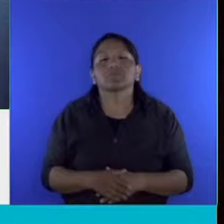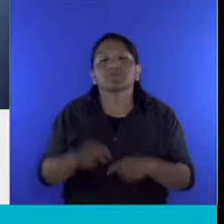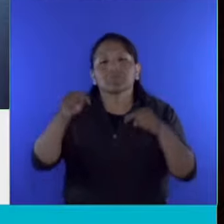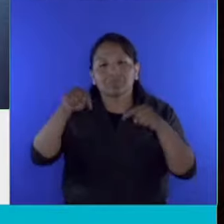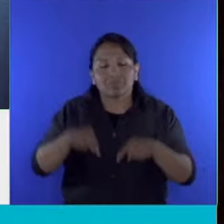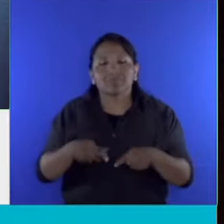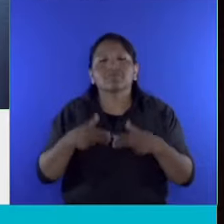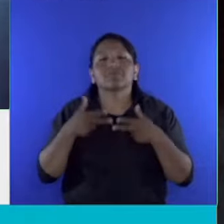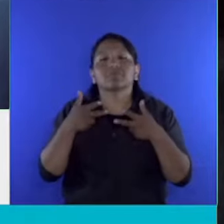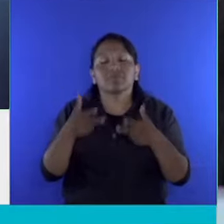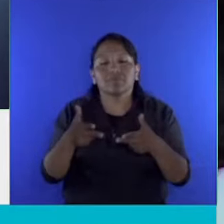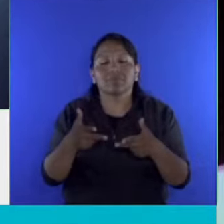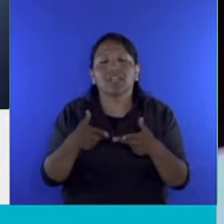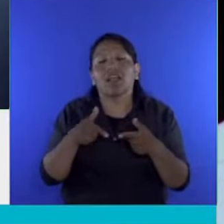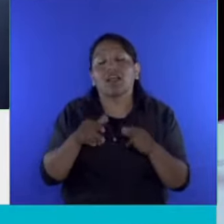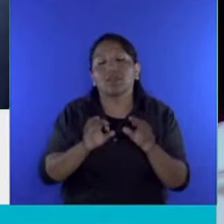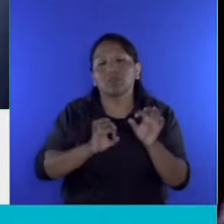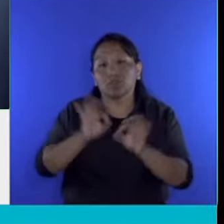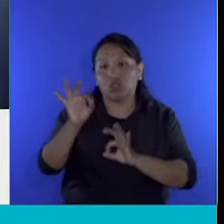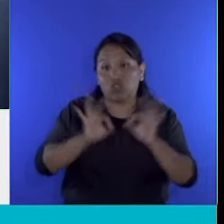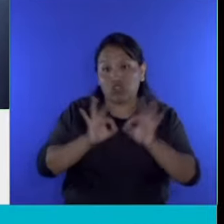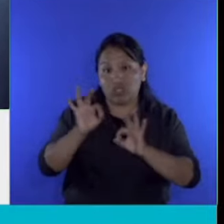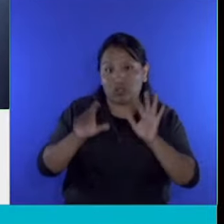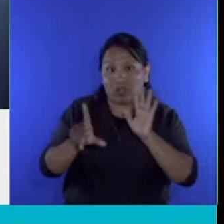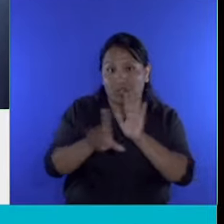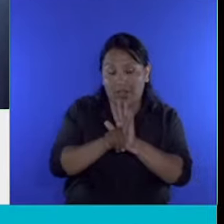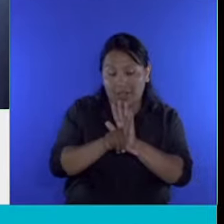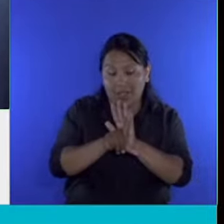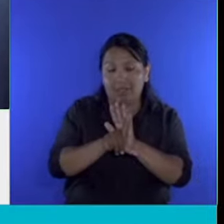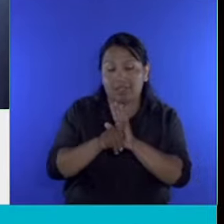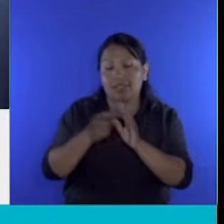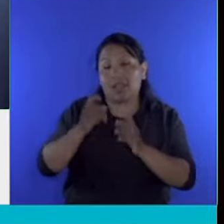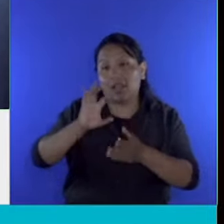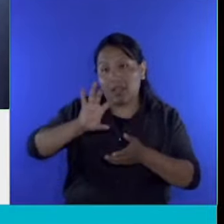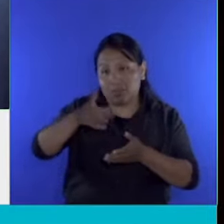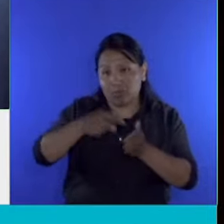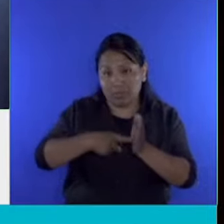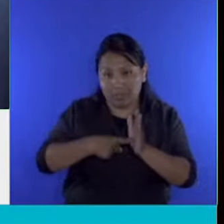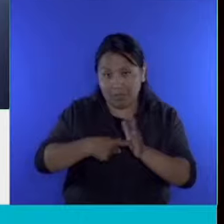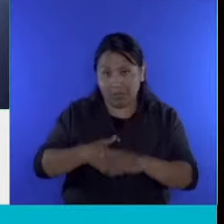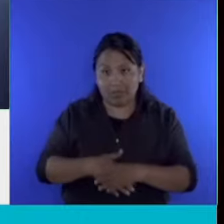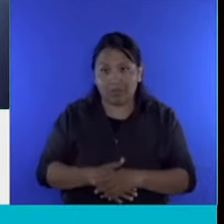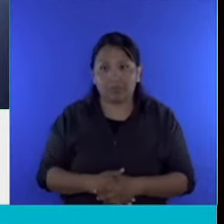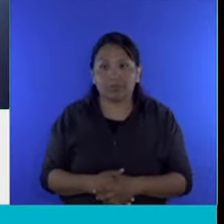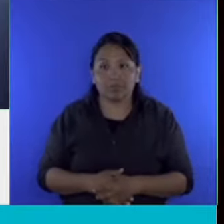referir al proyecto de ley y a la provincia de